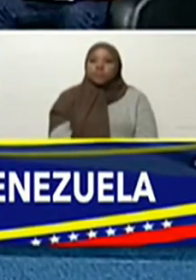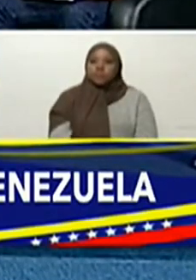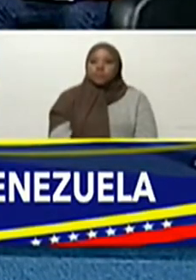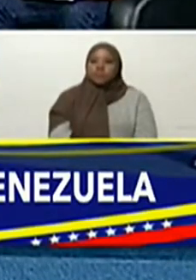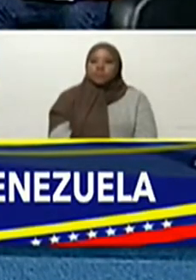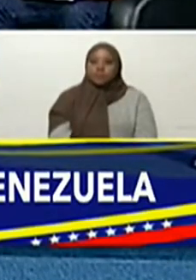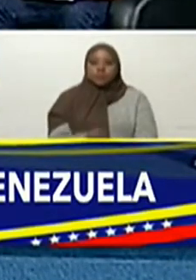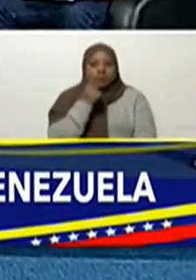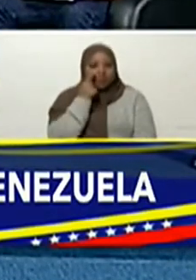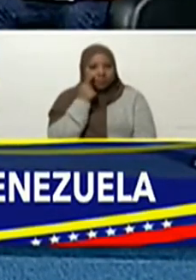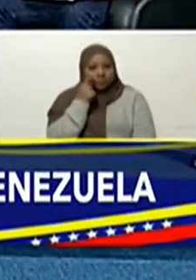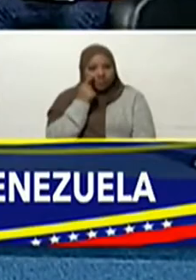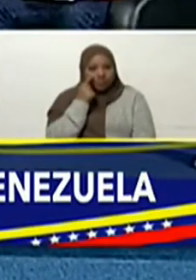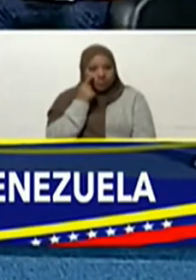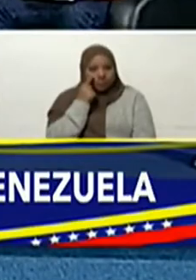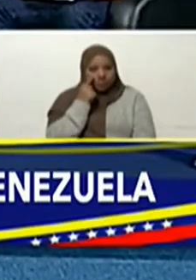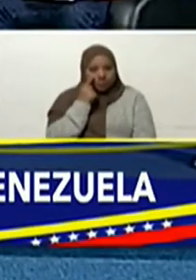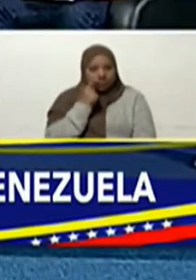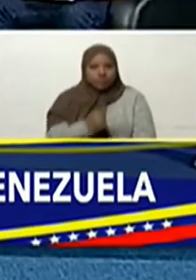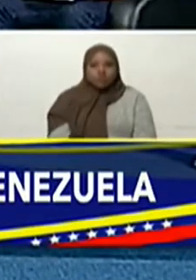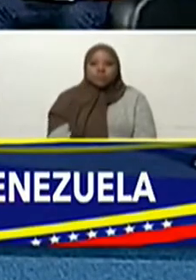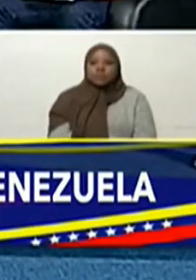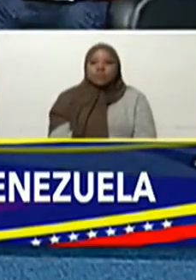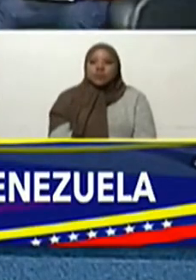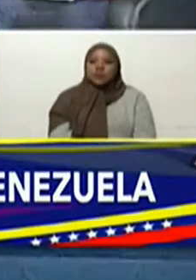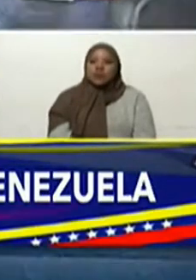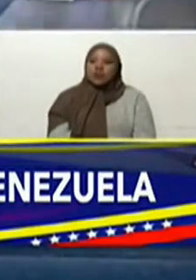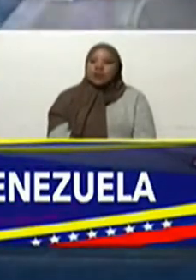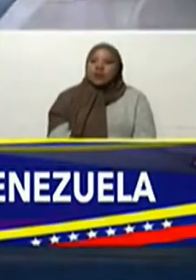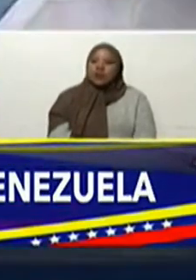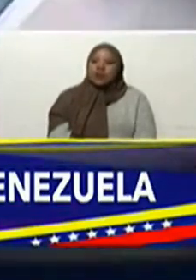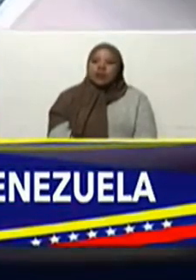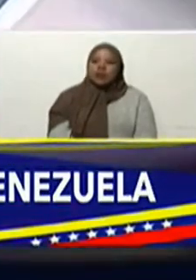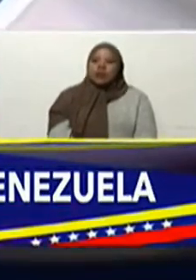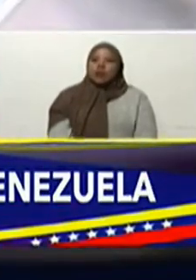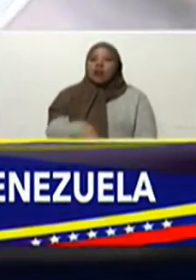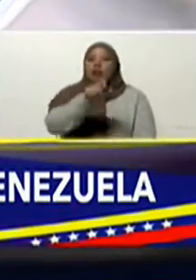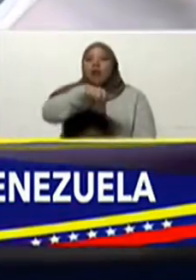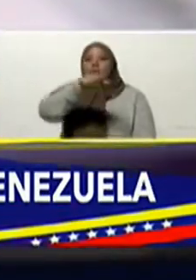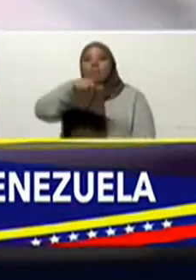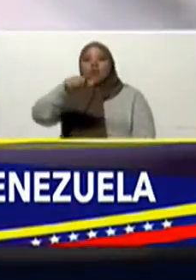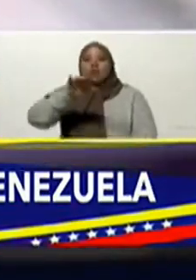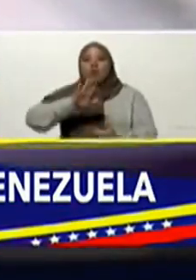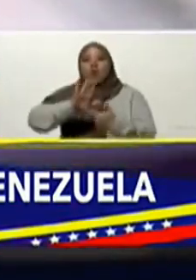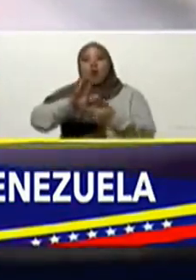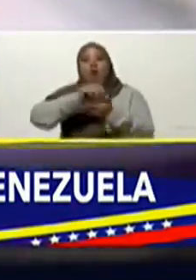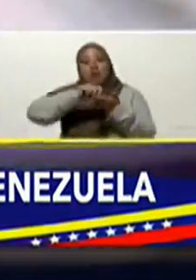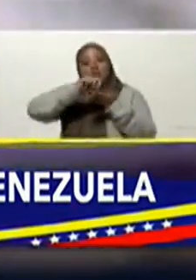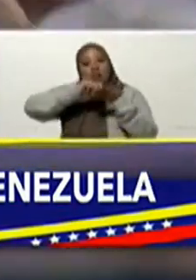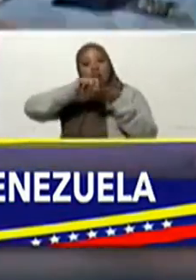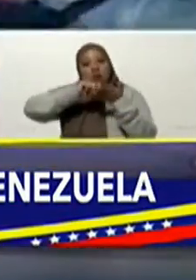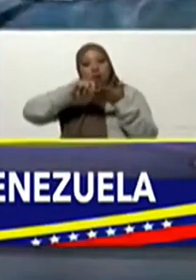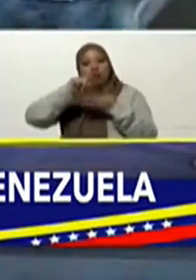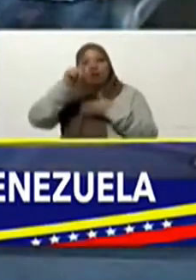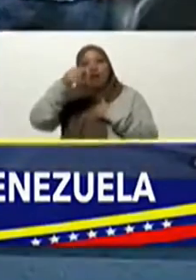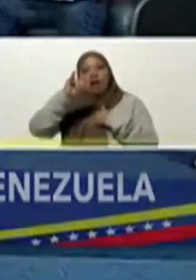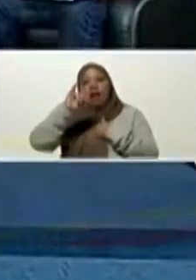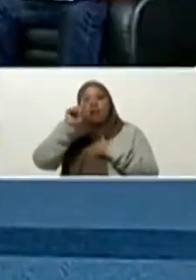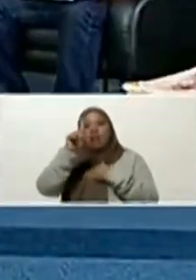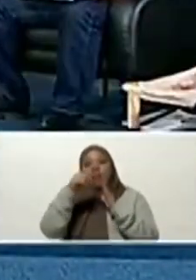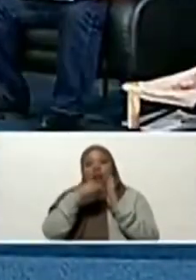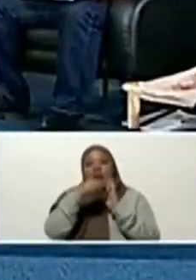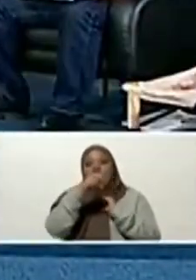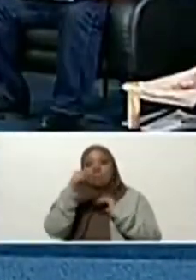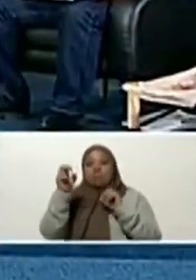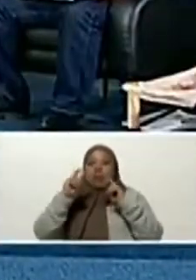estén pendientes, pues, los autores de los libros que he mostrado. Entre mil títulos